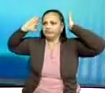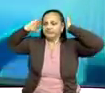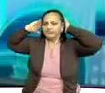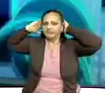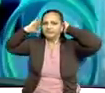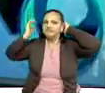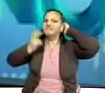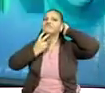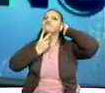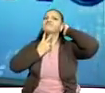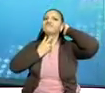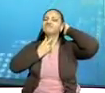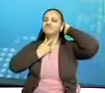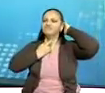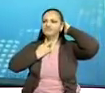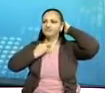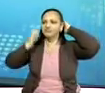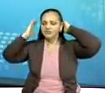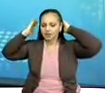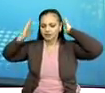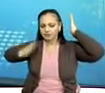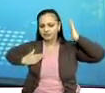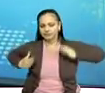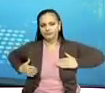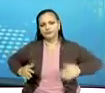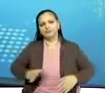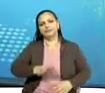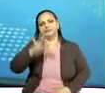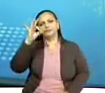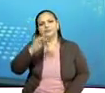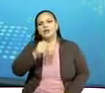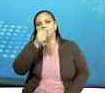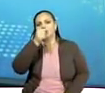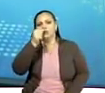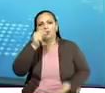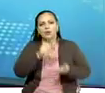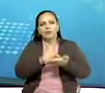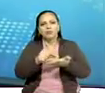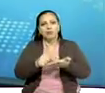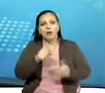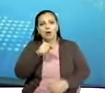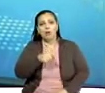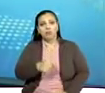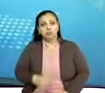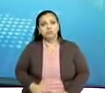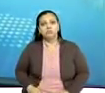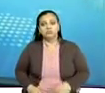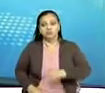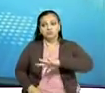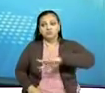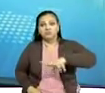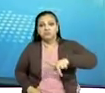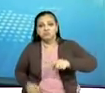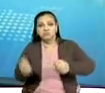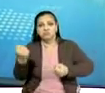dedicada a robo de vehículos. Nada más y nada menos. Veamos.